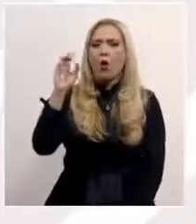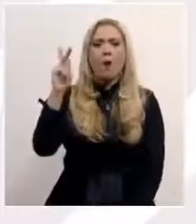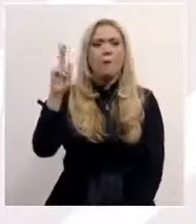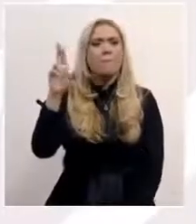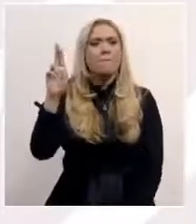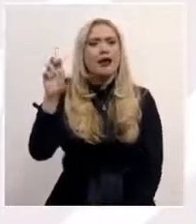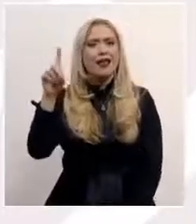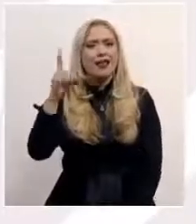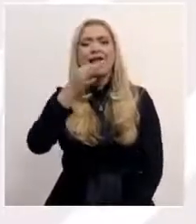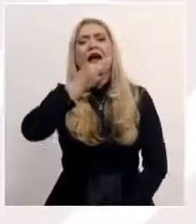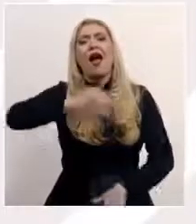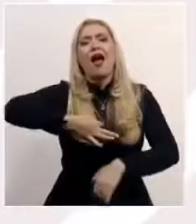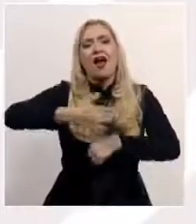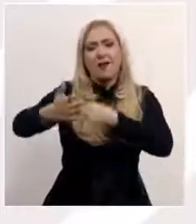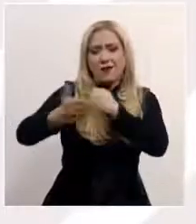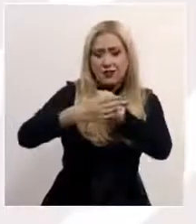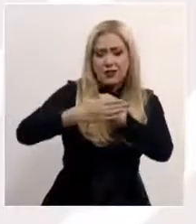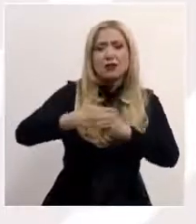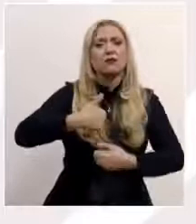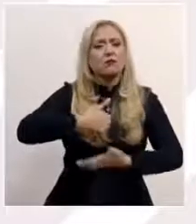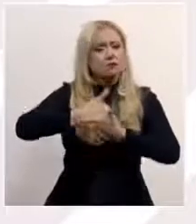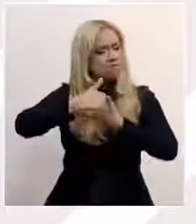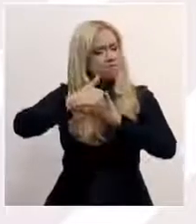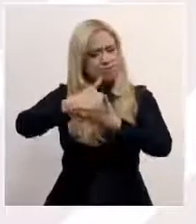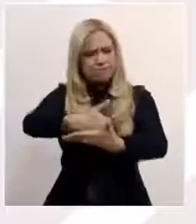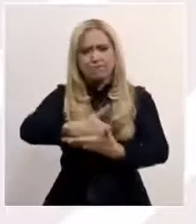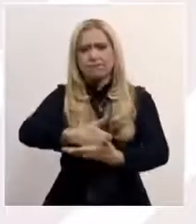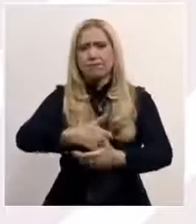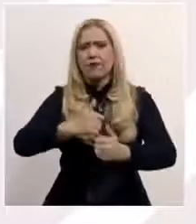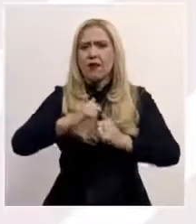avísenos y pues bueno, para poderles apoyar en lo que podamos.